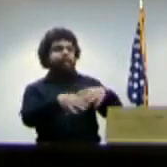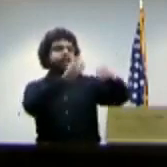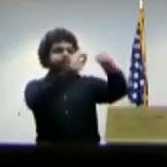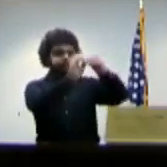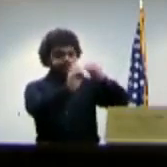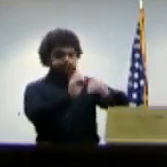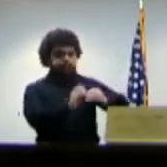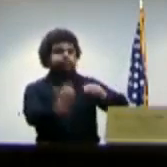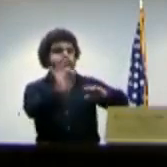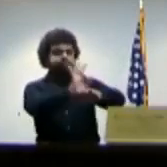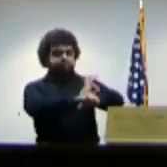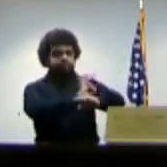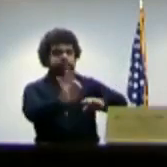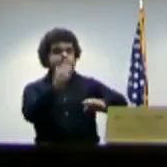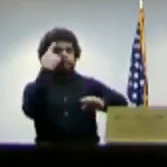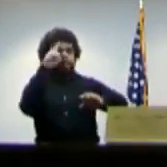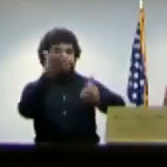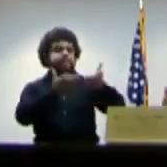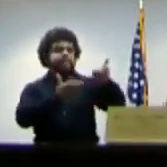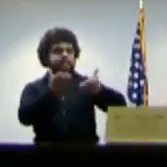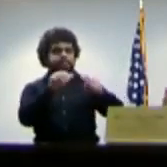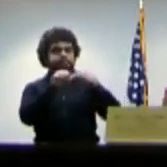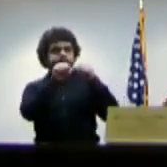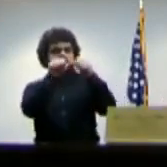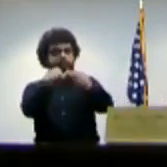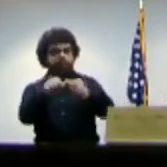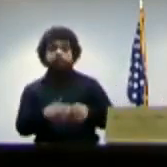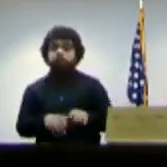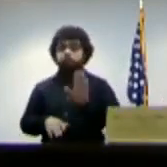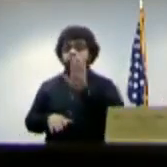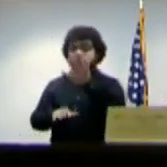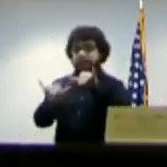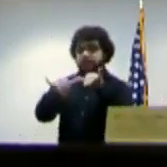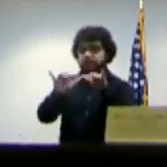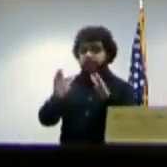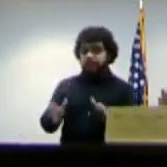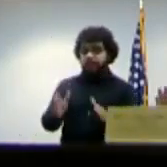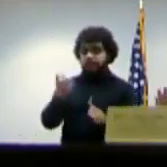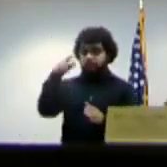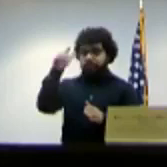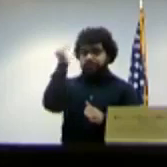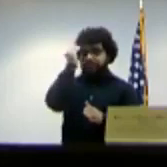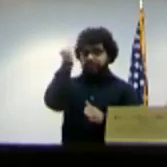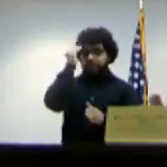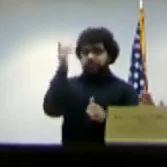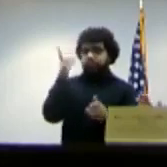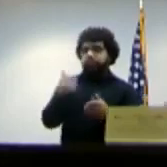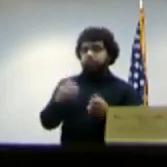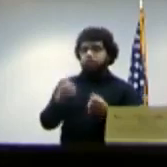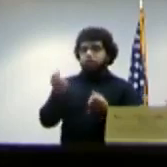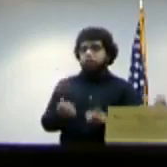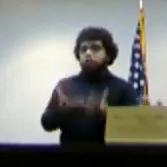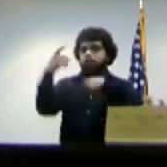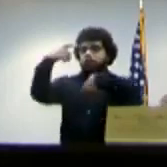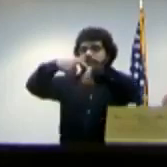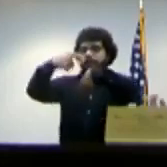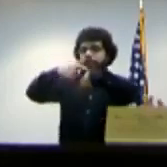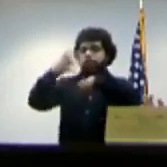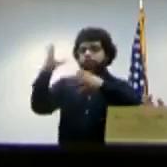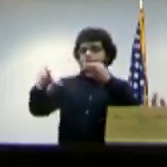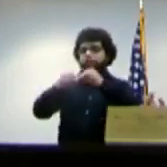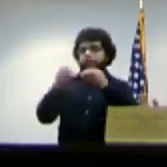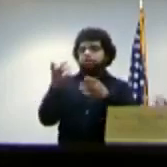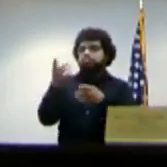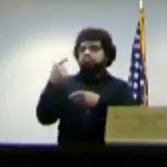y tener nuestro servicio ahora mismo. Y si usted como ingeniero que sabe de eso proyecta por cuántos años más dándole ese mantenimiento adecuado y